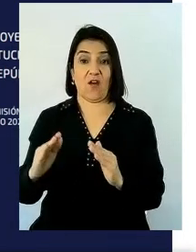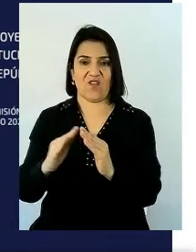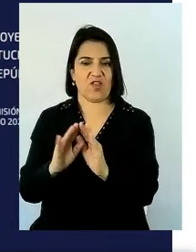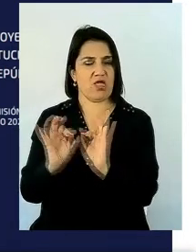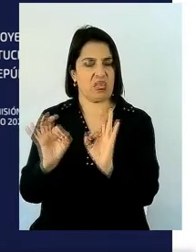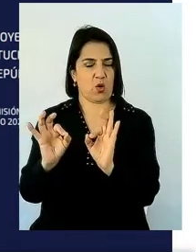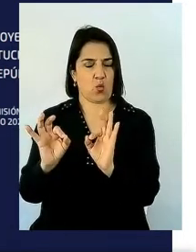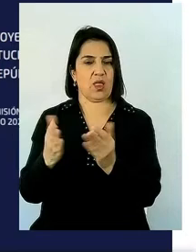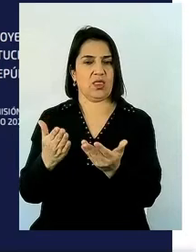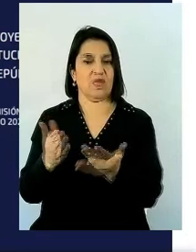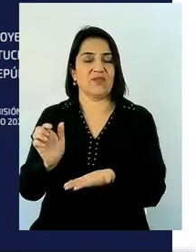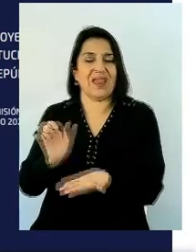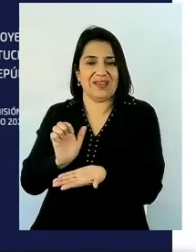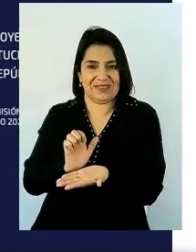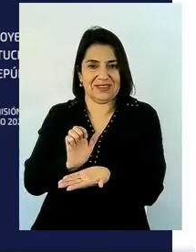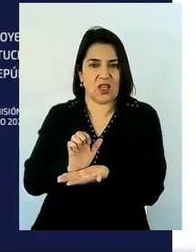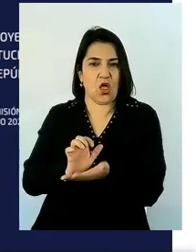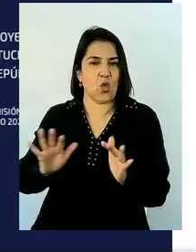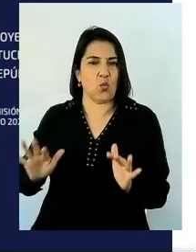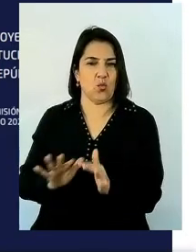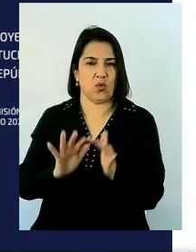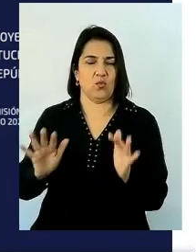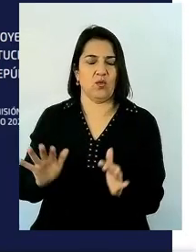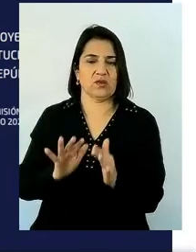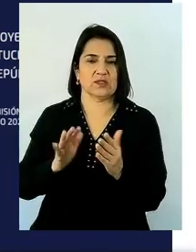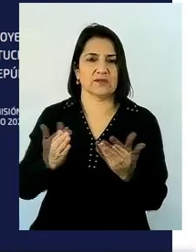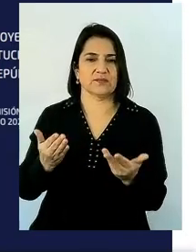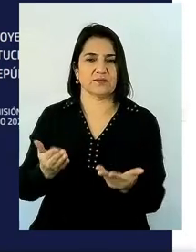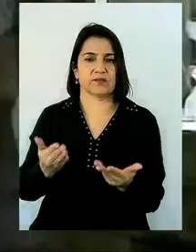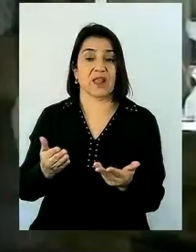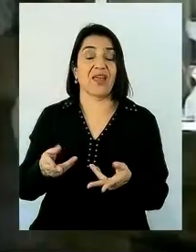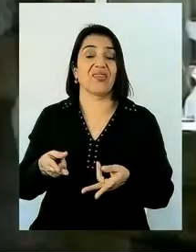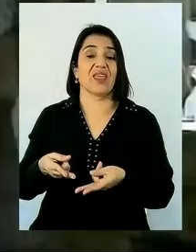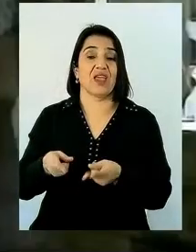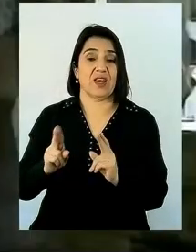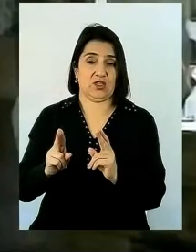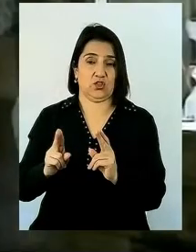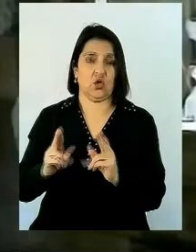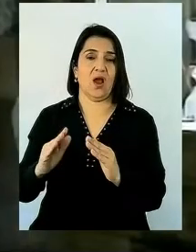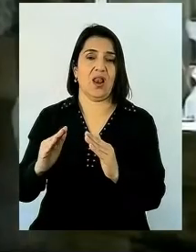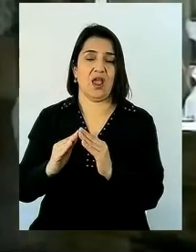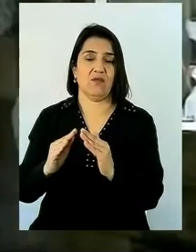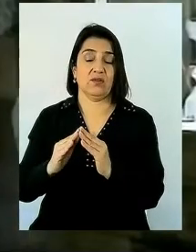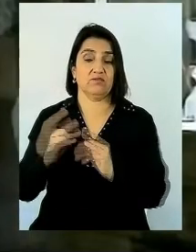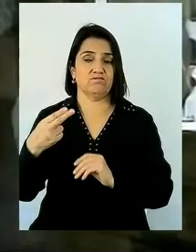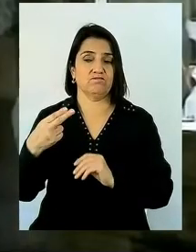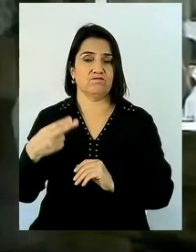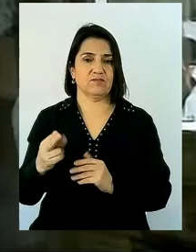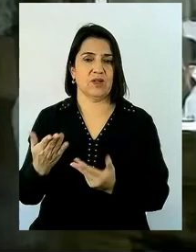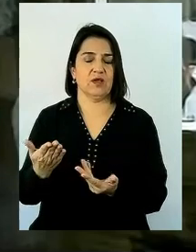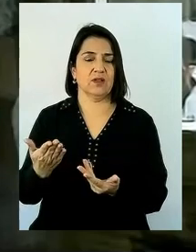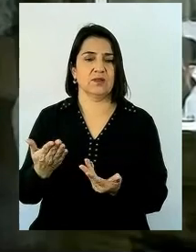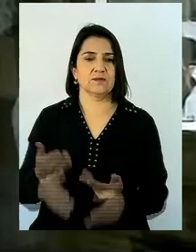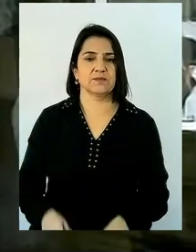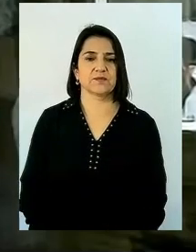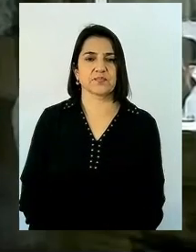promoverá el un poco el derecho a la vivienda y se tomó